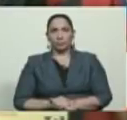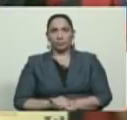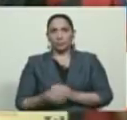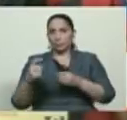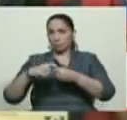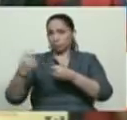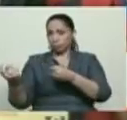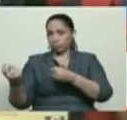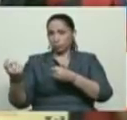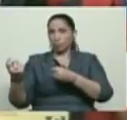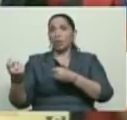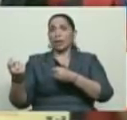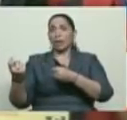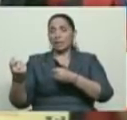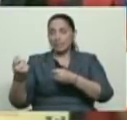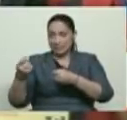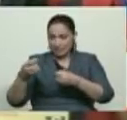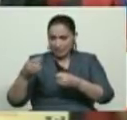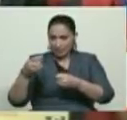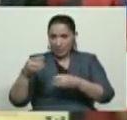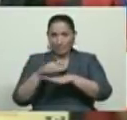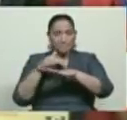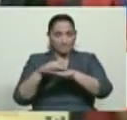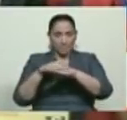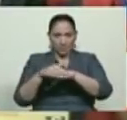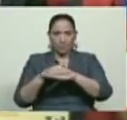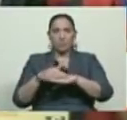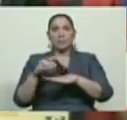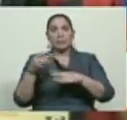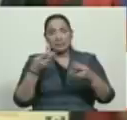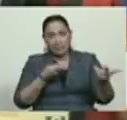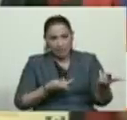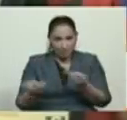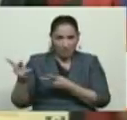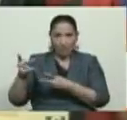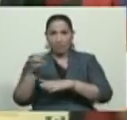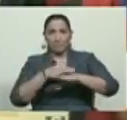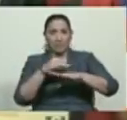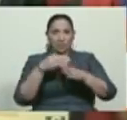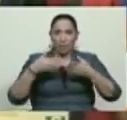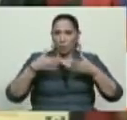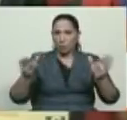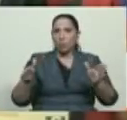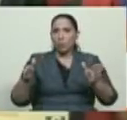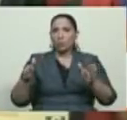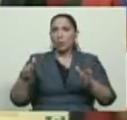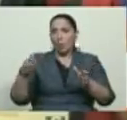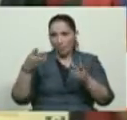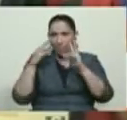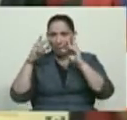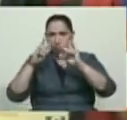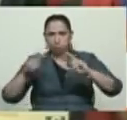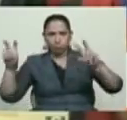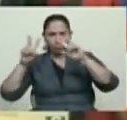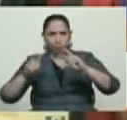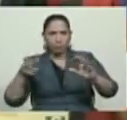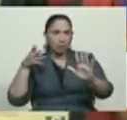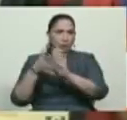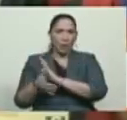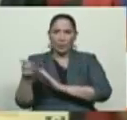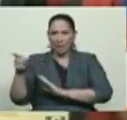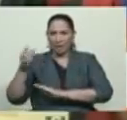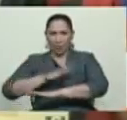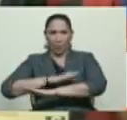al Ministerio Público, ante la objetiva materialización de conductas constitutivas de tipo